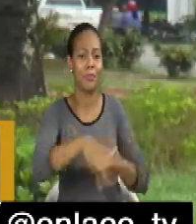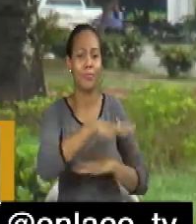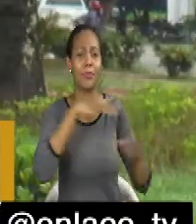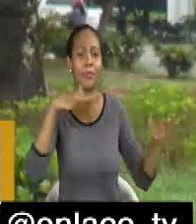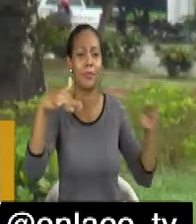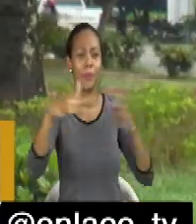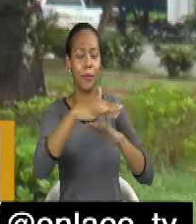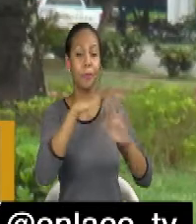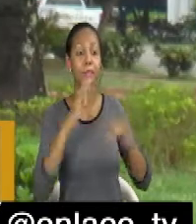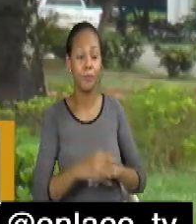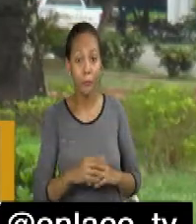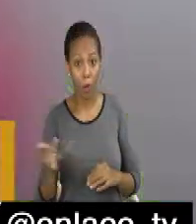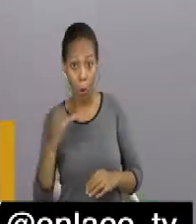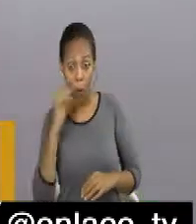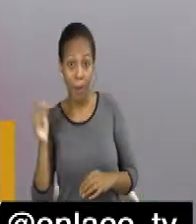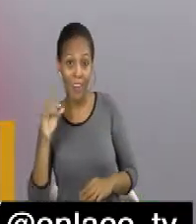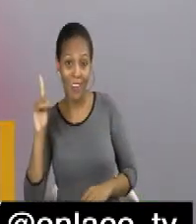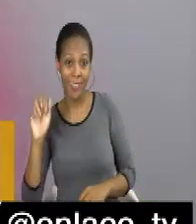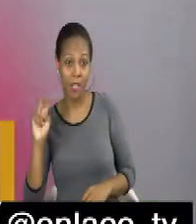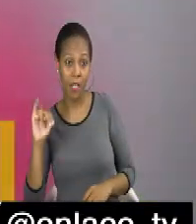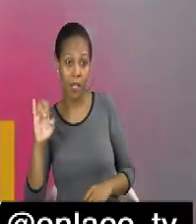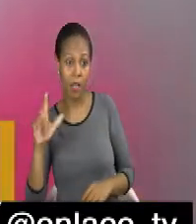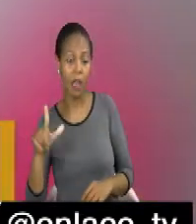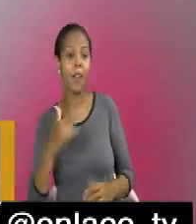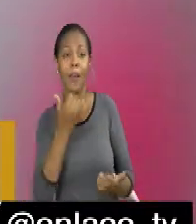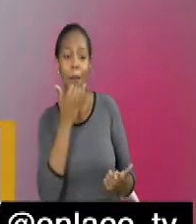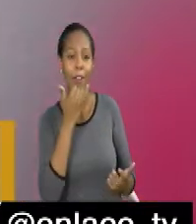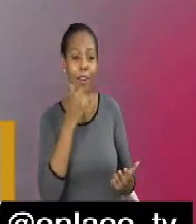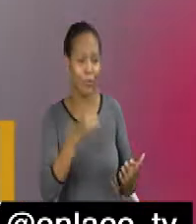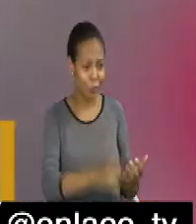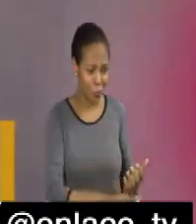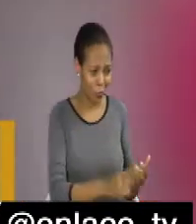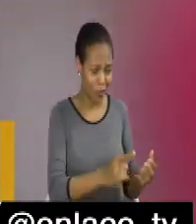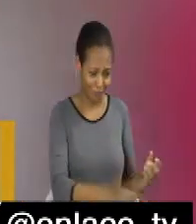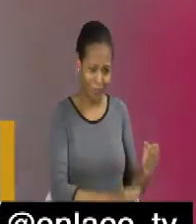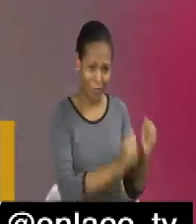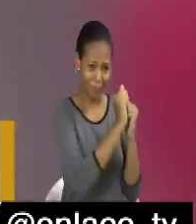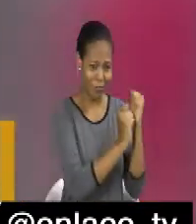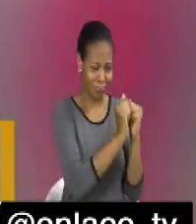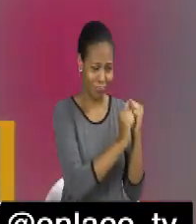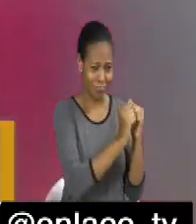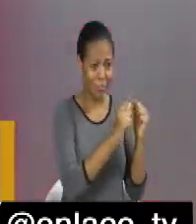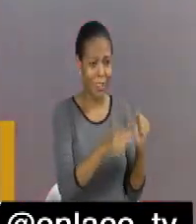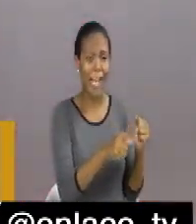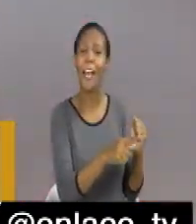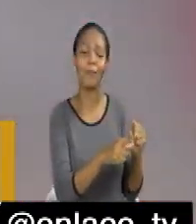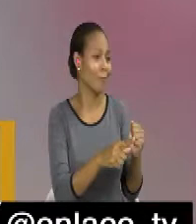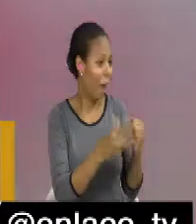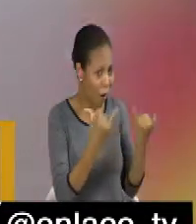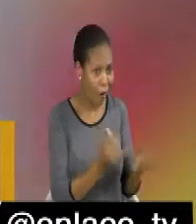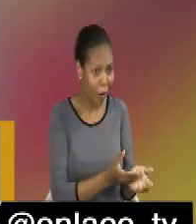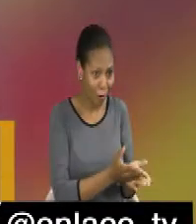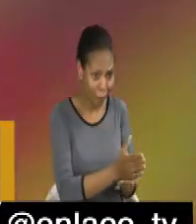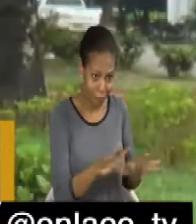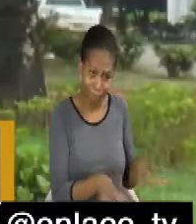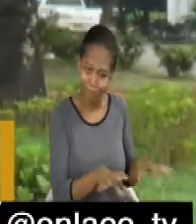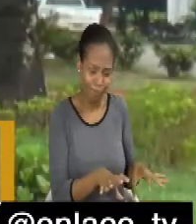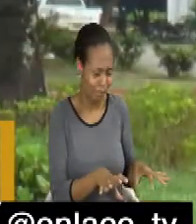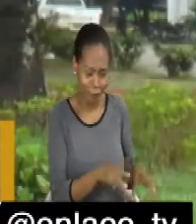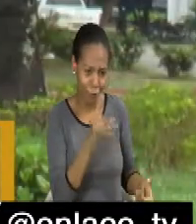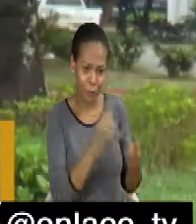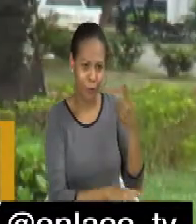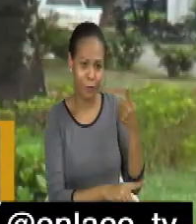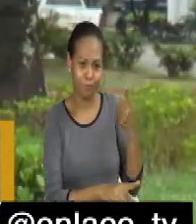según Daniel Sosa, se debió a una falla en un empaque de la planta que tuvo que ser sacada de funcionamiento. Una vez se identifica por